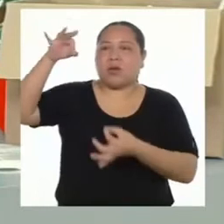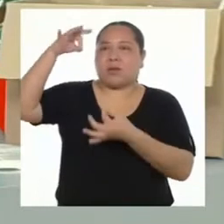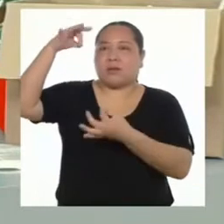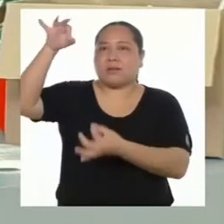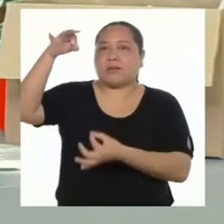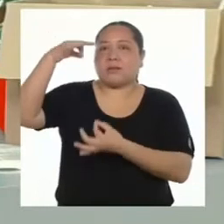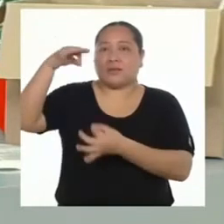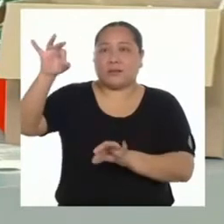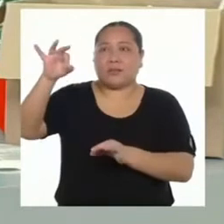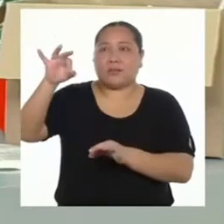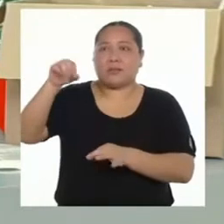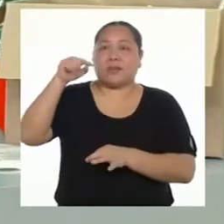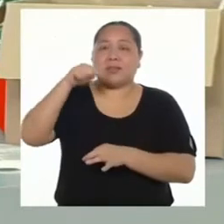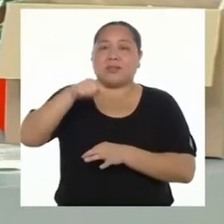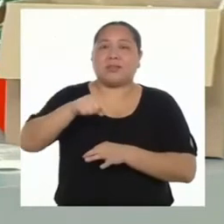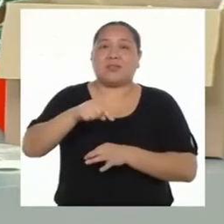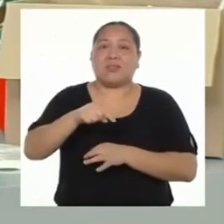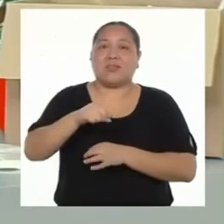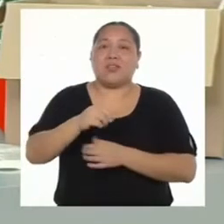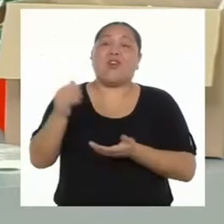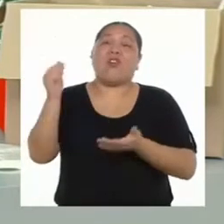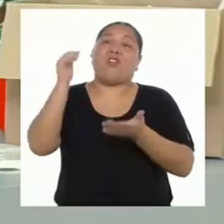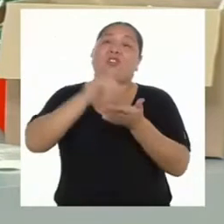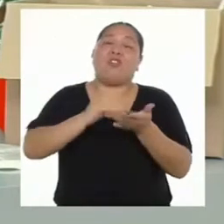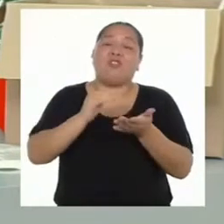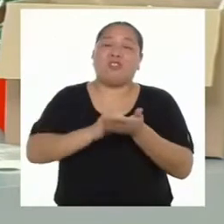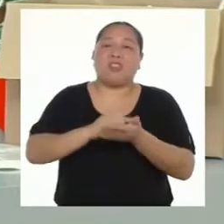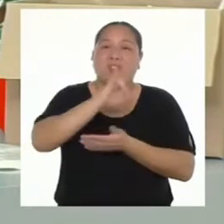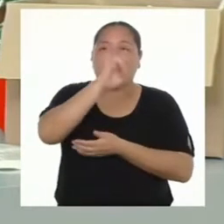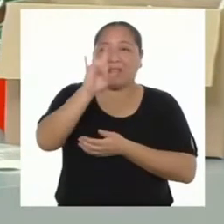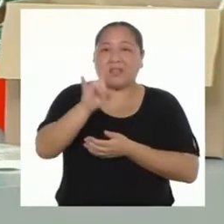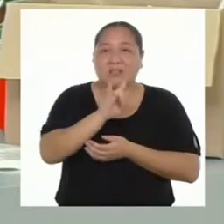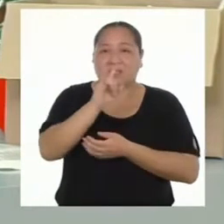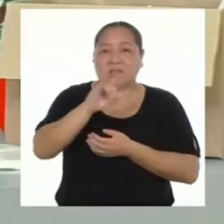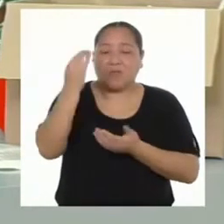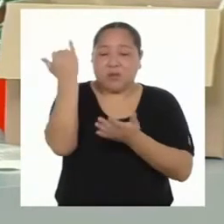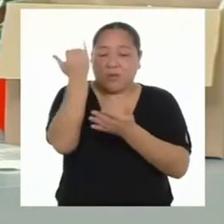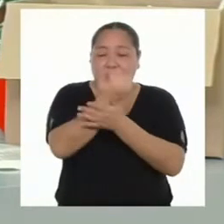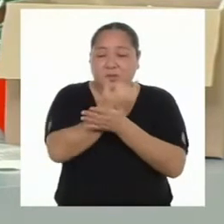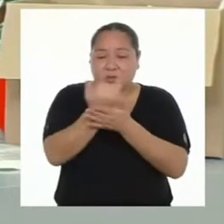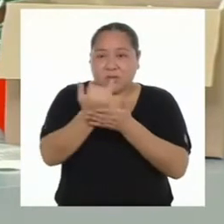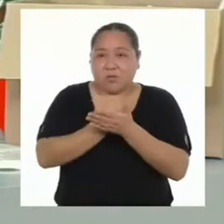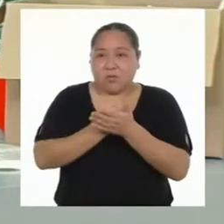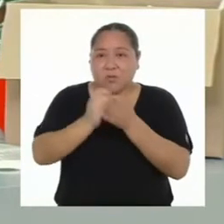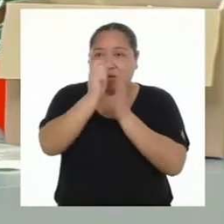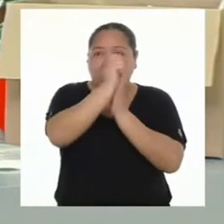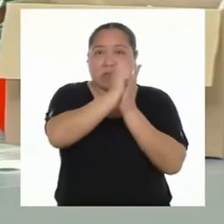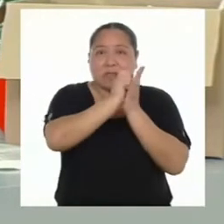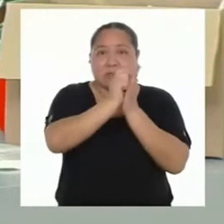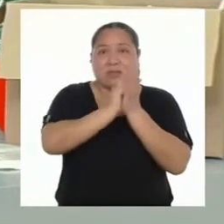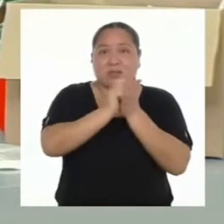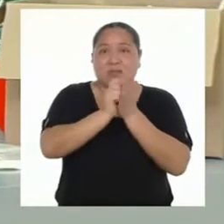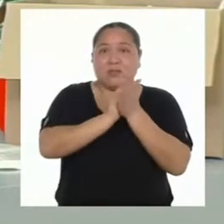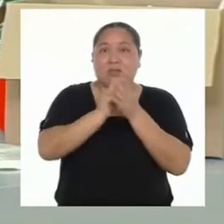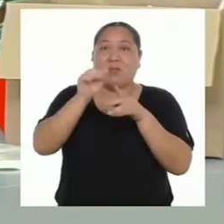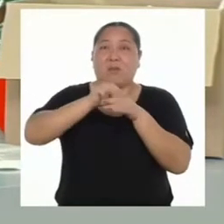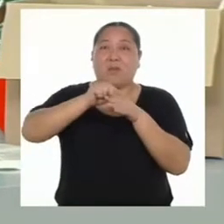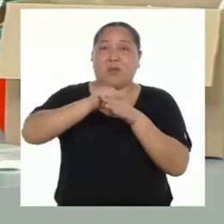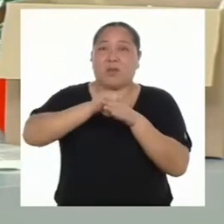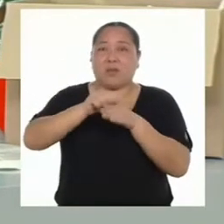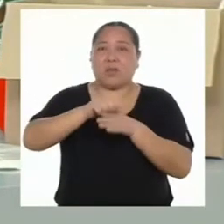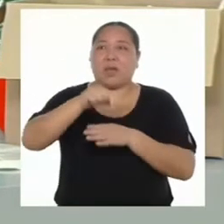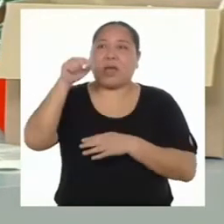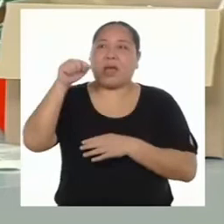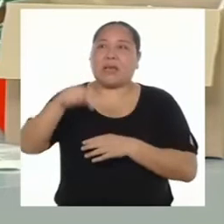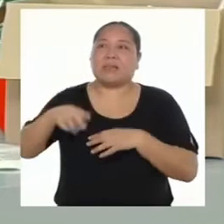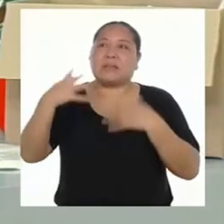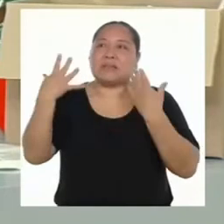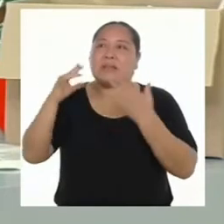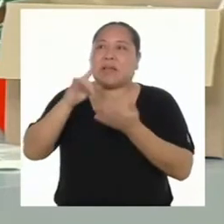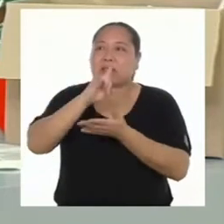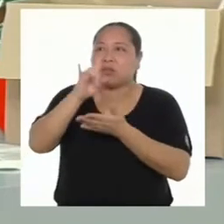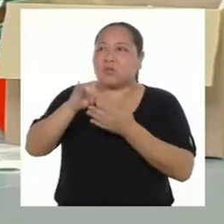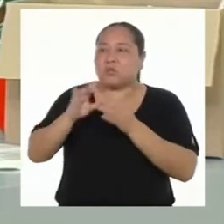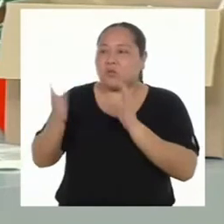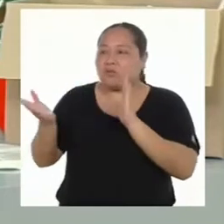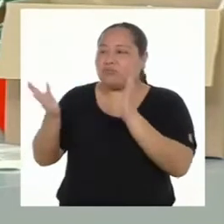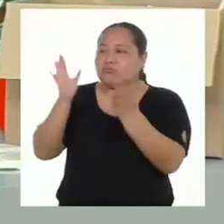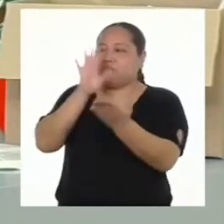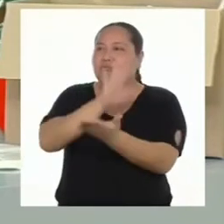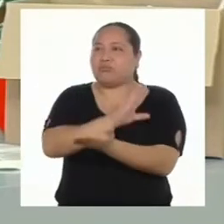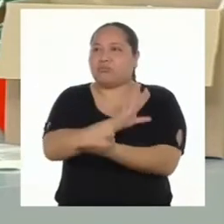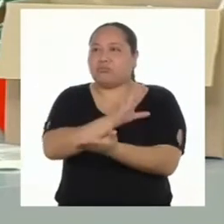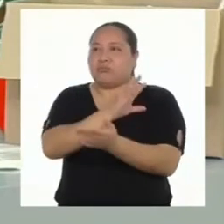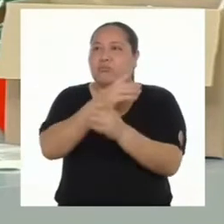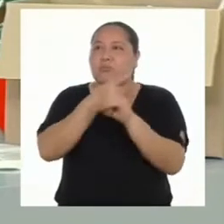Las hojas de reuso que suelo utilizar para mis dibujos o escritos en borrador. Estas ya están usadas por una